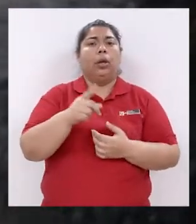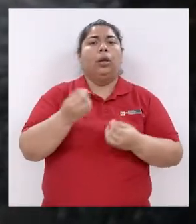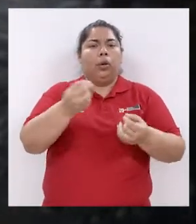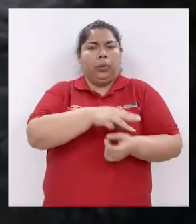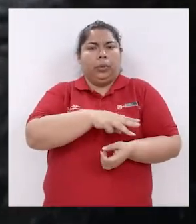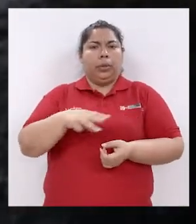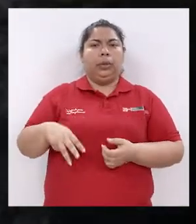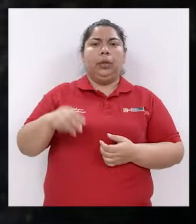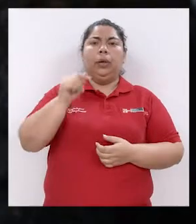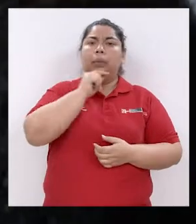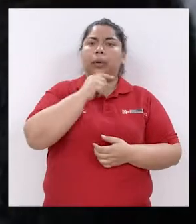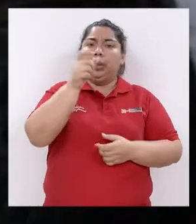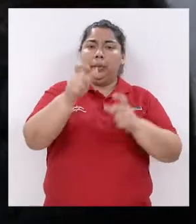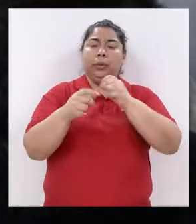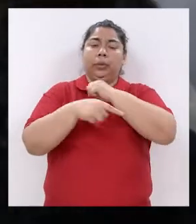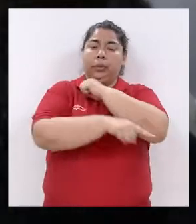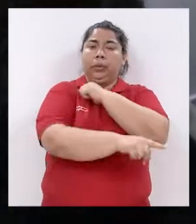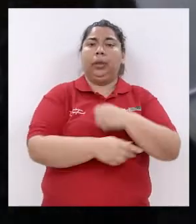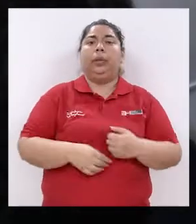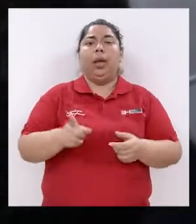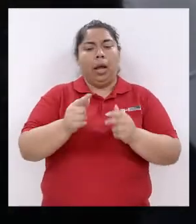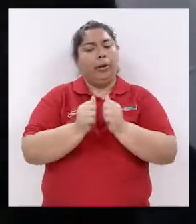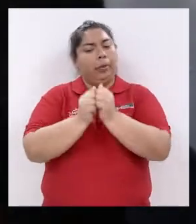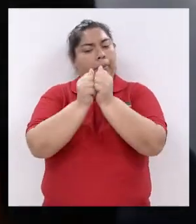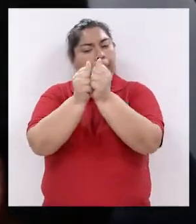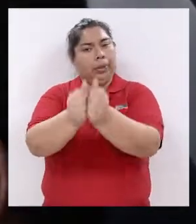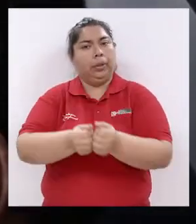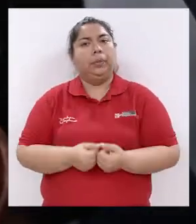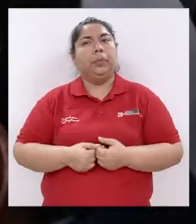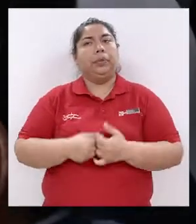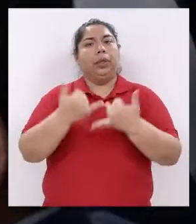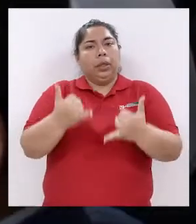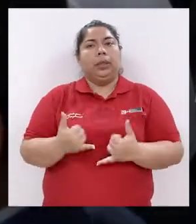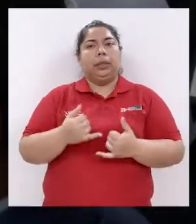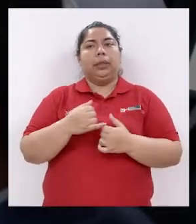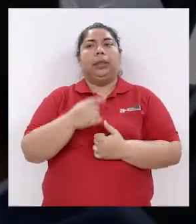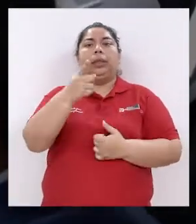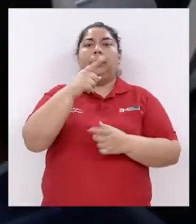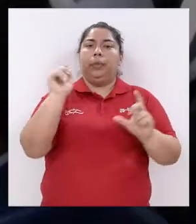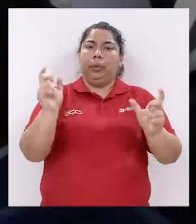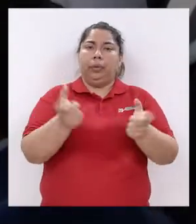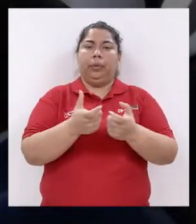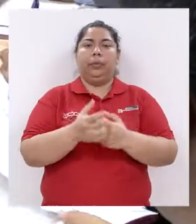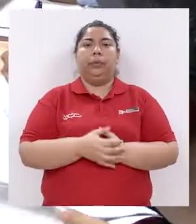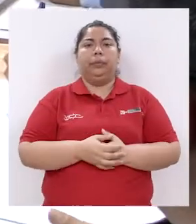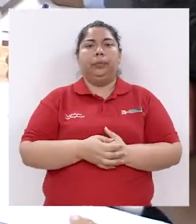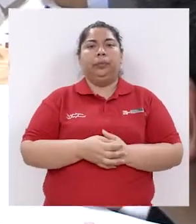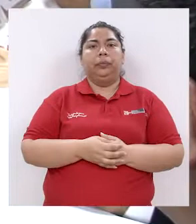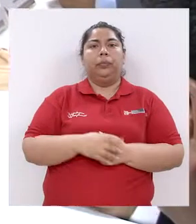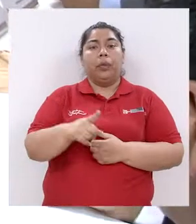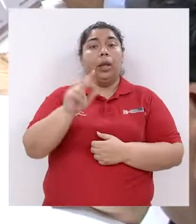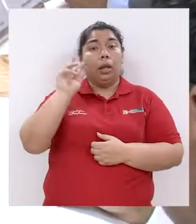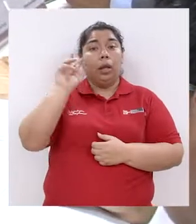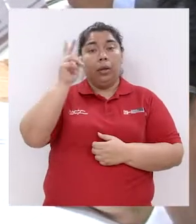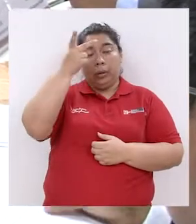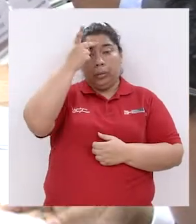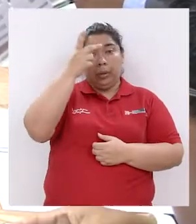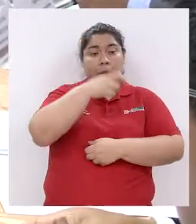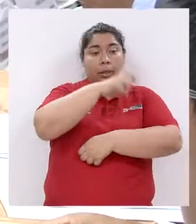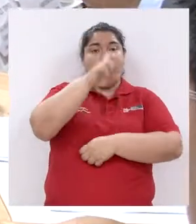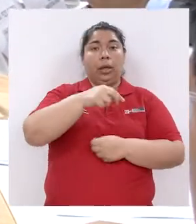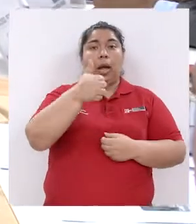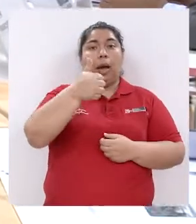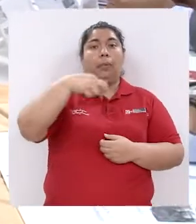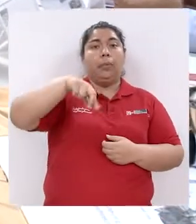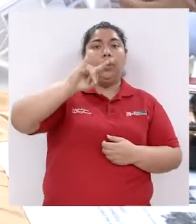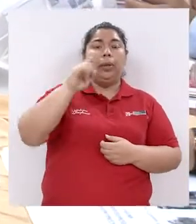rectora como Ministerio de la Mujer y Poblaciones Vulnerables, acompañarlos en este tipo de reuniones. El gobernador de